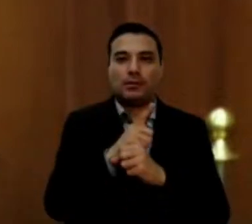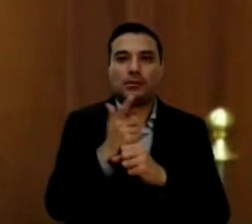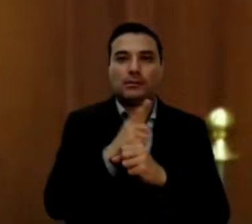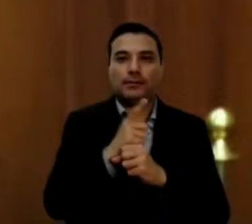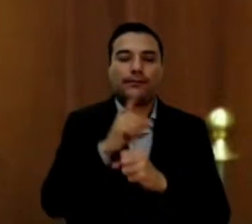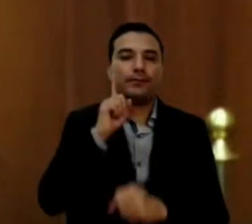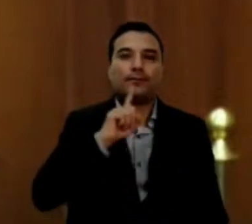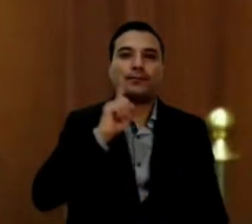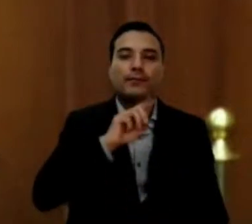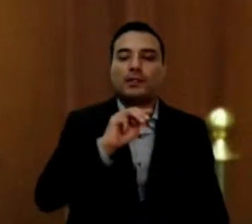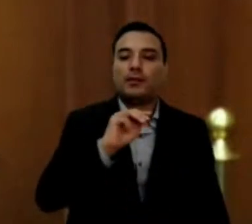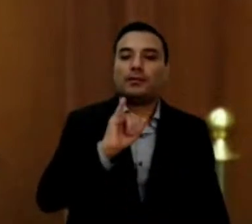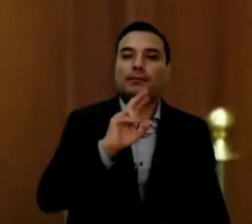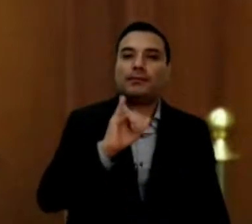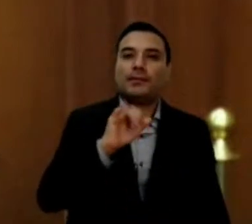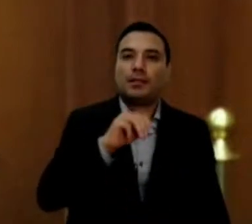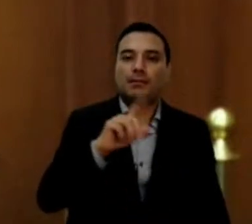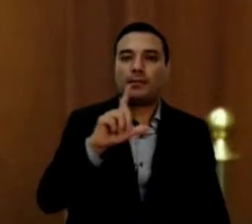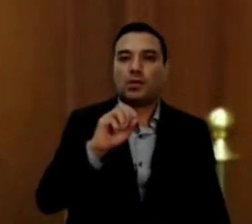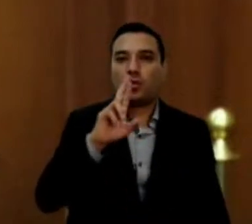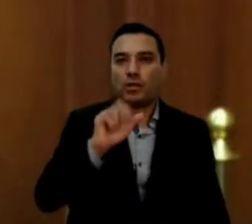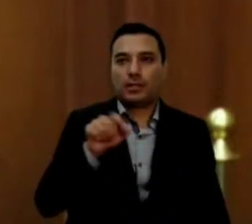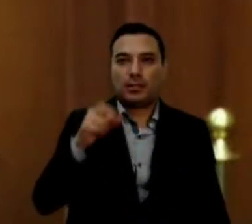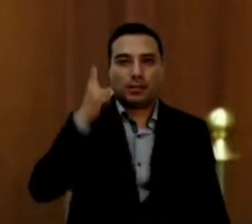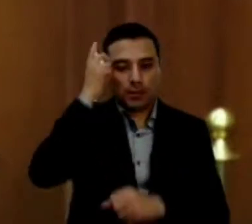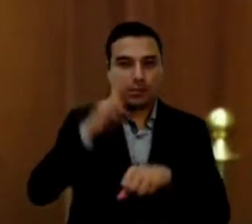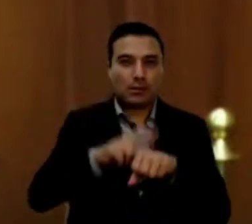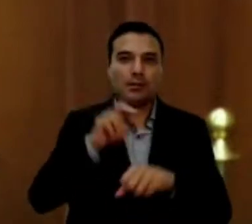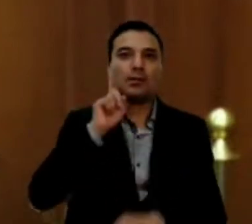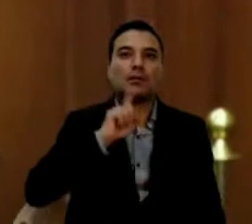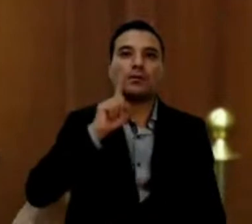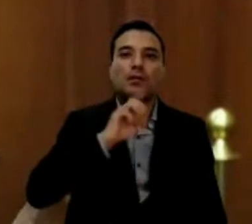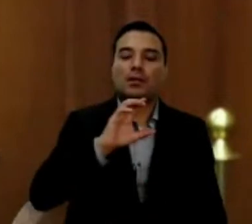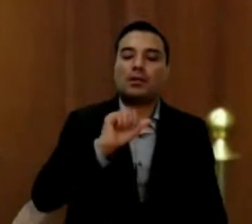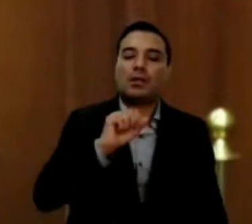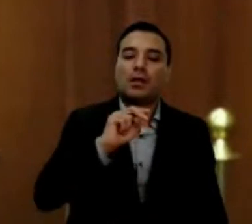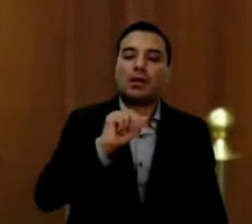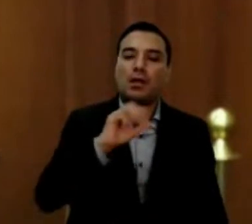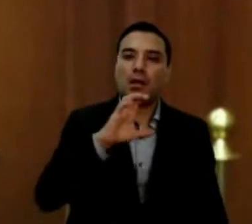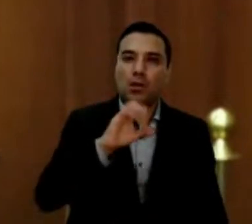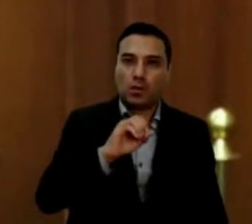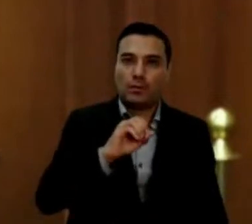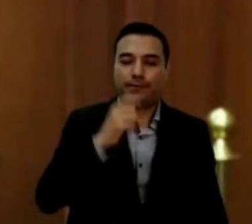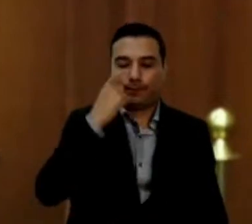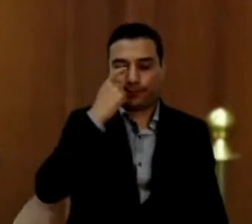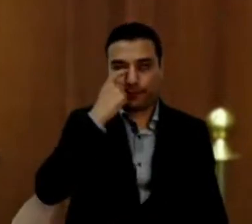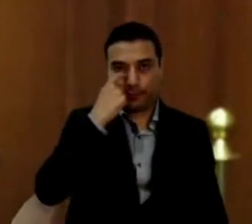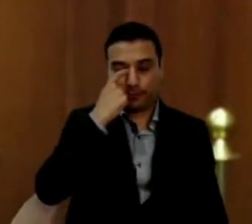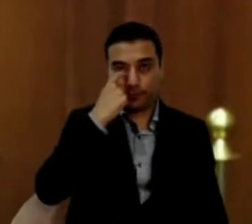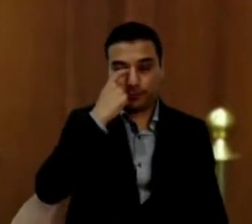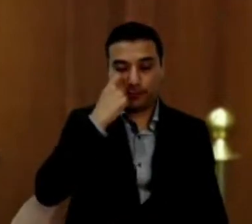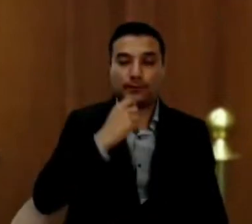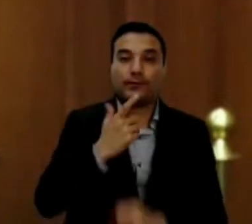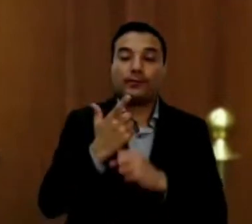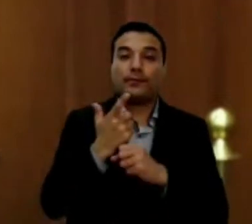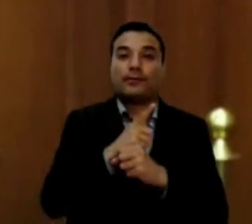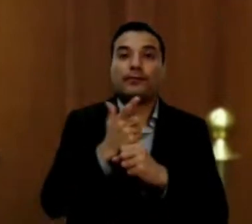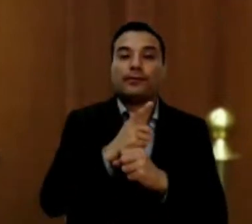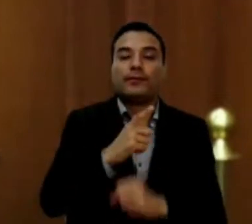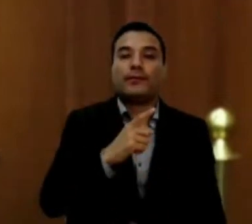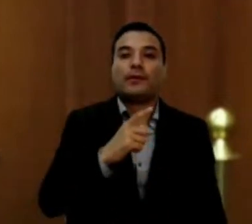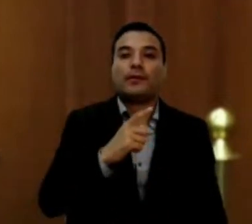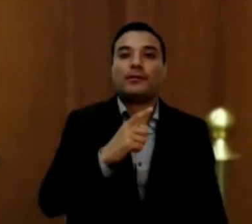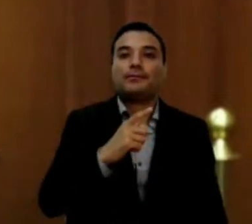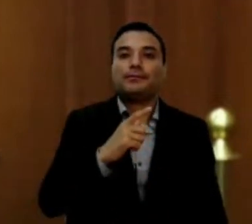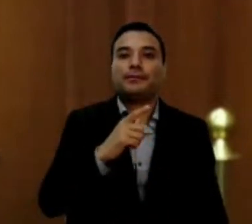licenciada Miriam Rodríguez Lora, directora de Canaco, y del licenciado Miguel Ángel Reséndiz Sánchez,